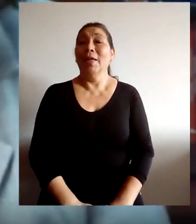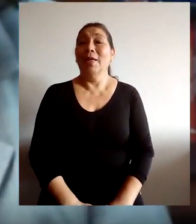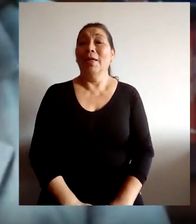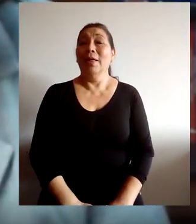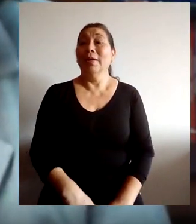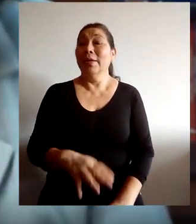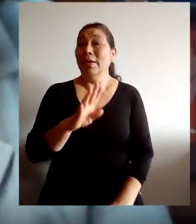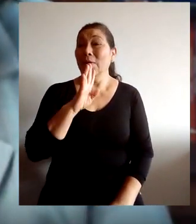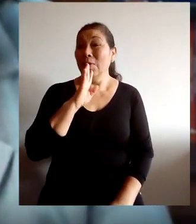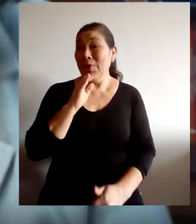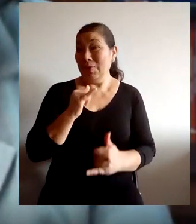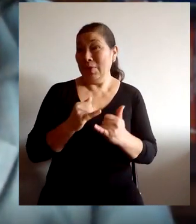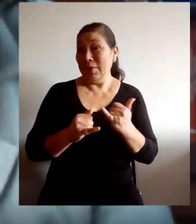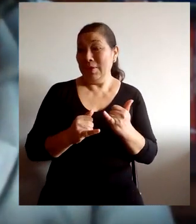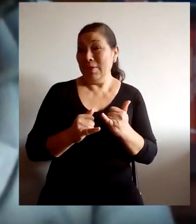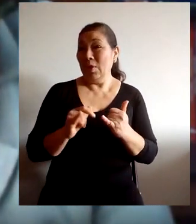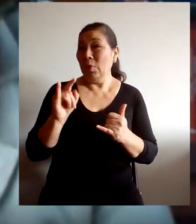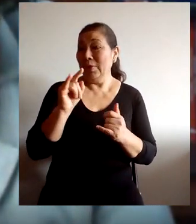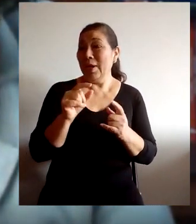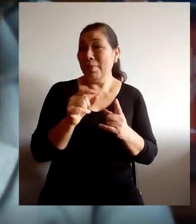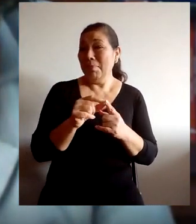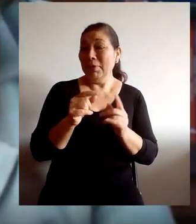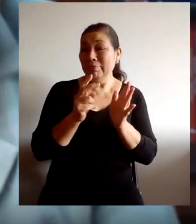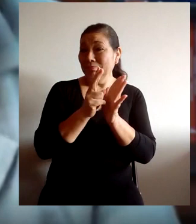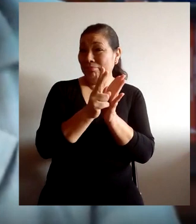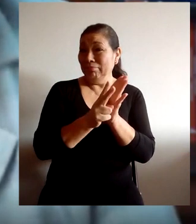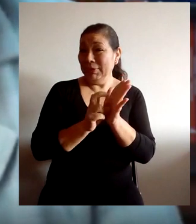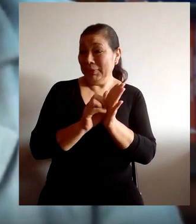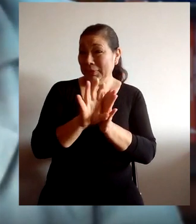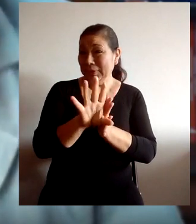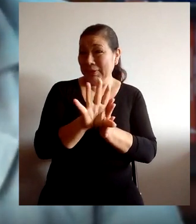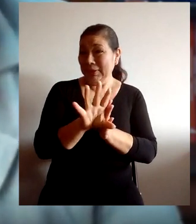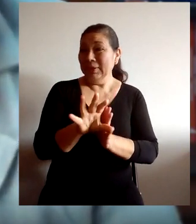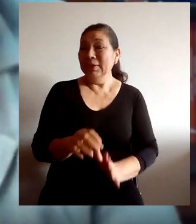quería preguntarle, el